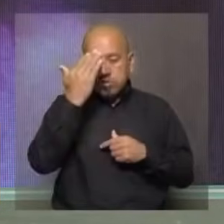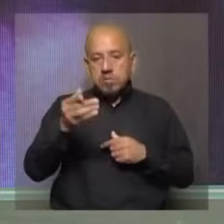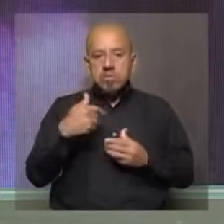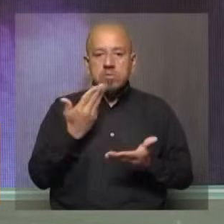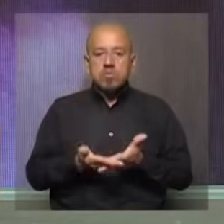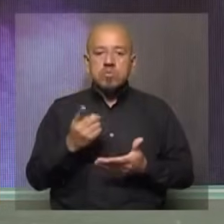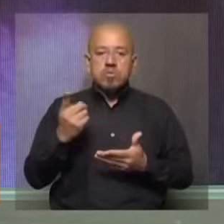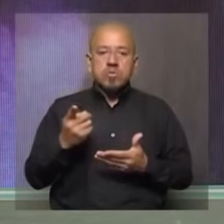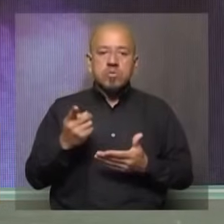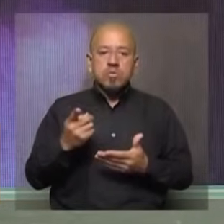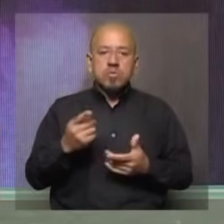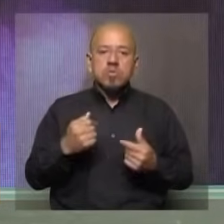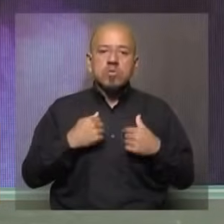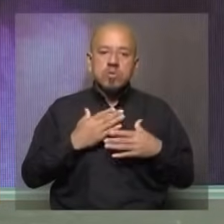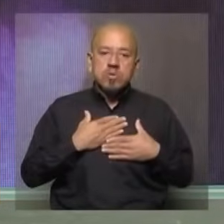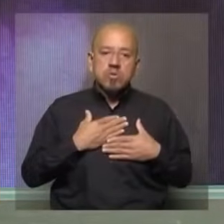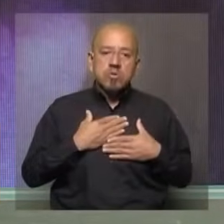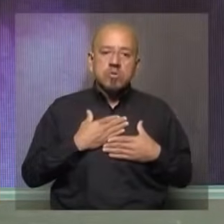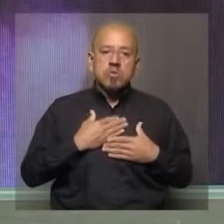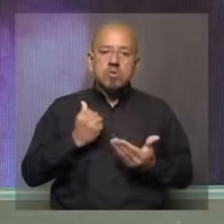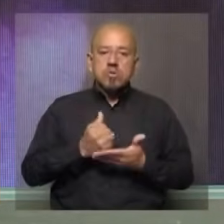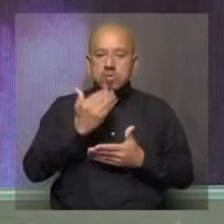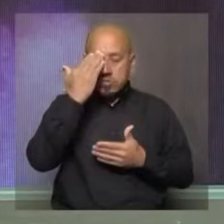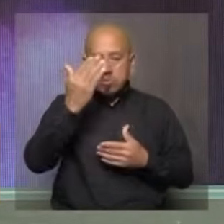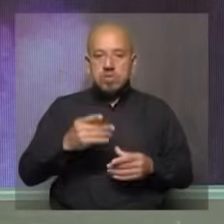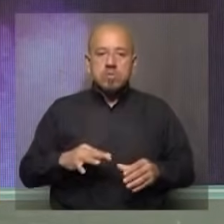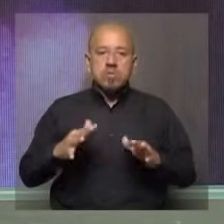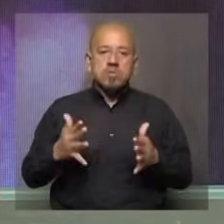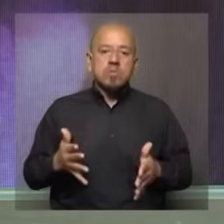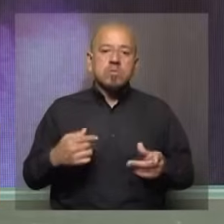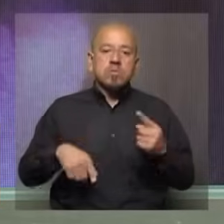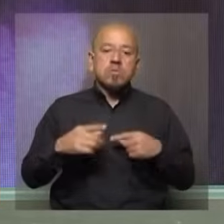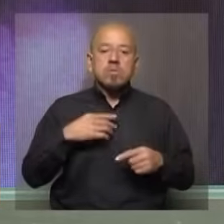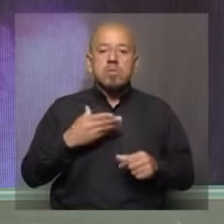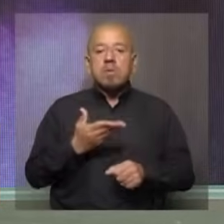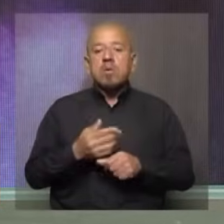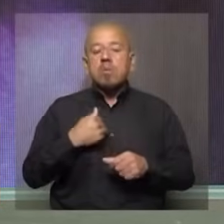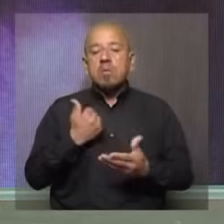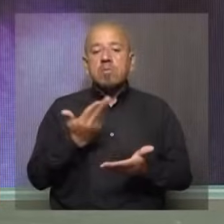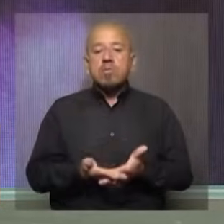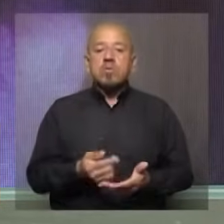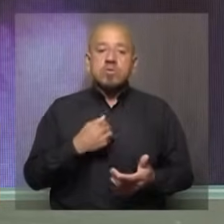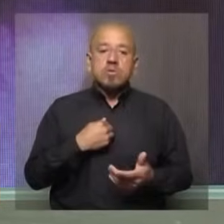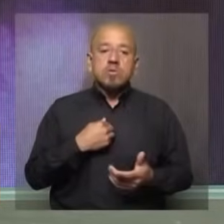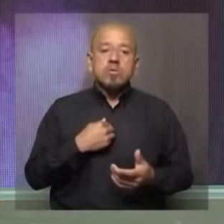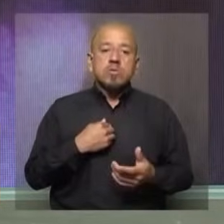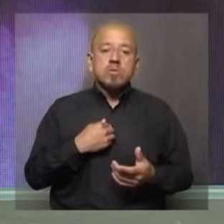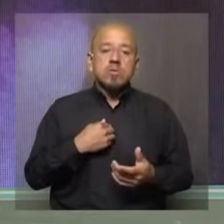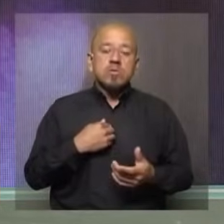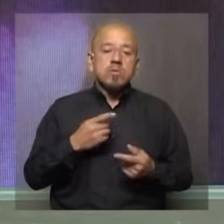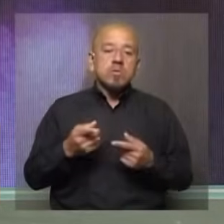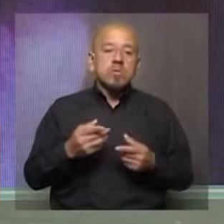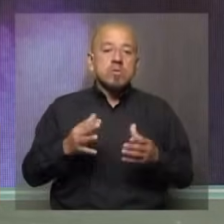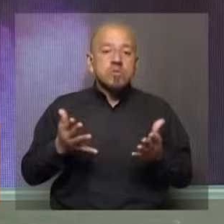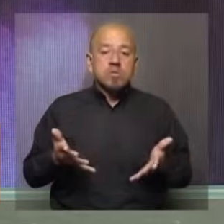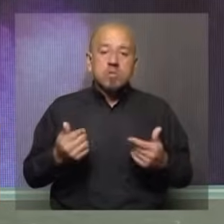propuesto. Y he estado en los lugares que el Frente Amplio, de una forma o de otra, me ha pedido o me ha propuesto que esté, que yo esté, ¿verdad? Y es